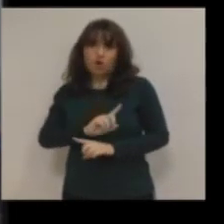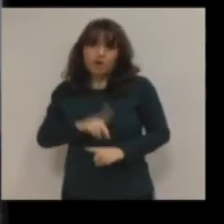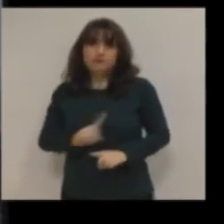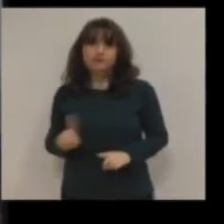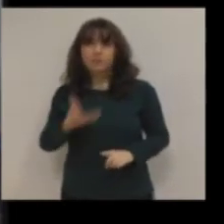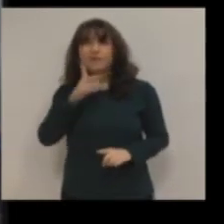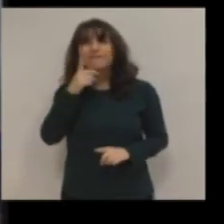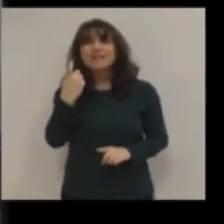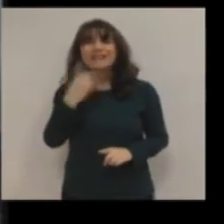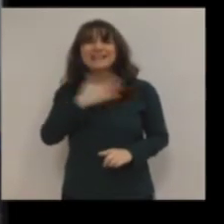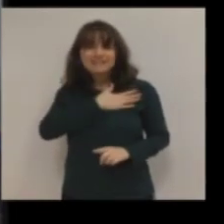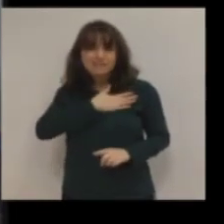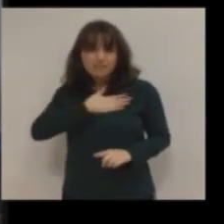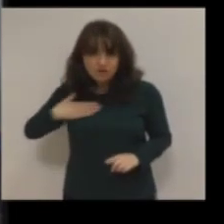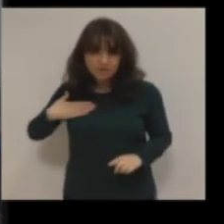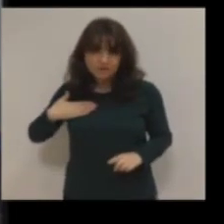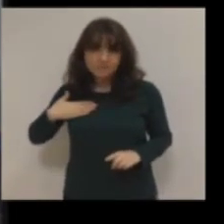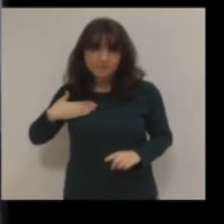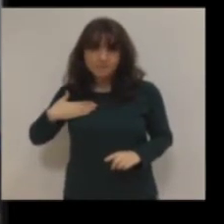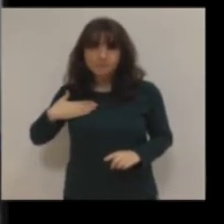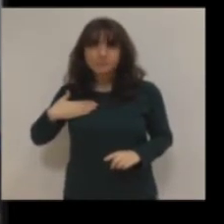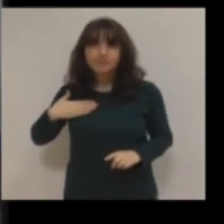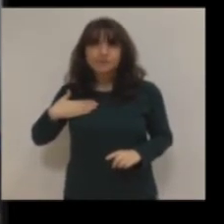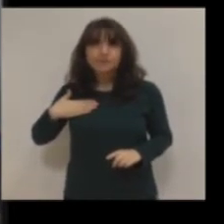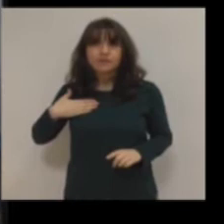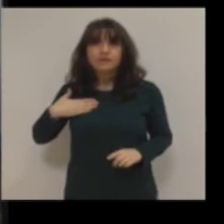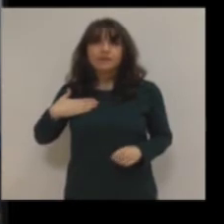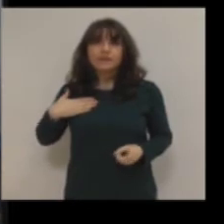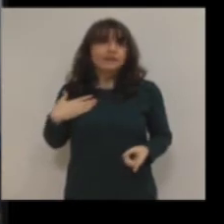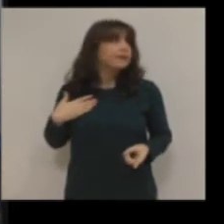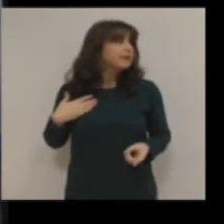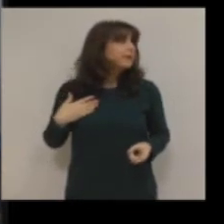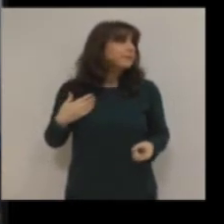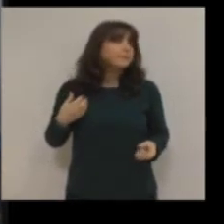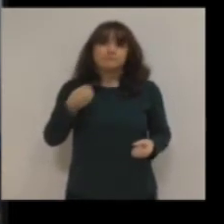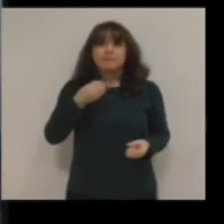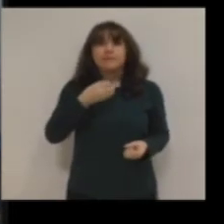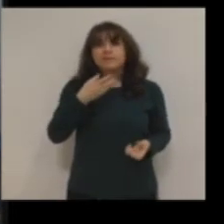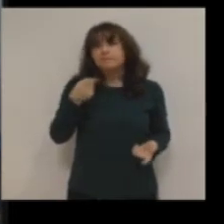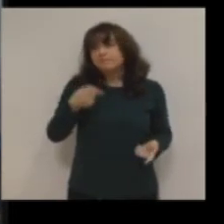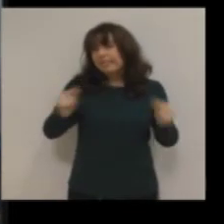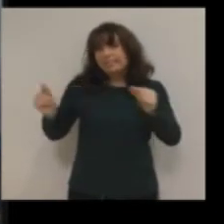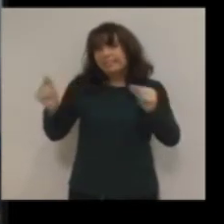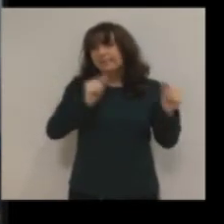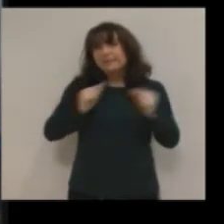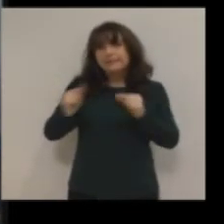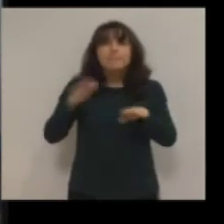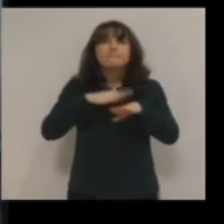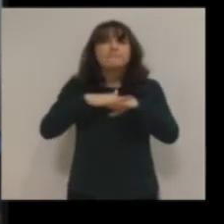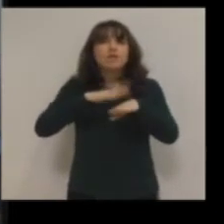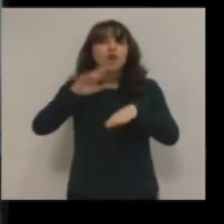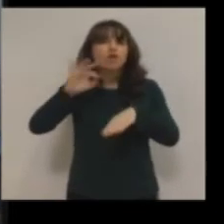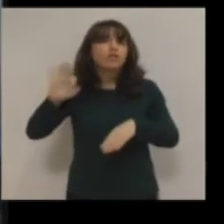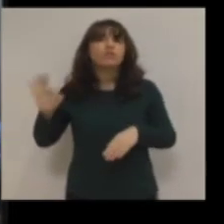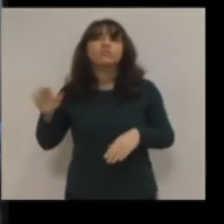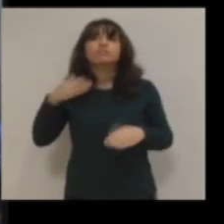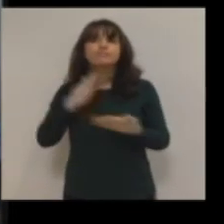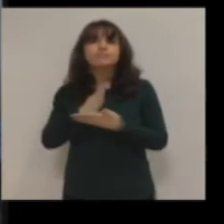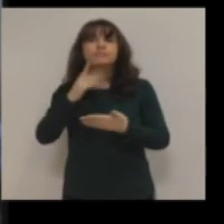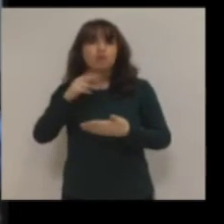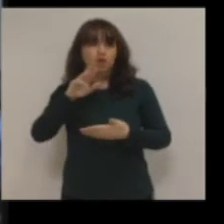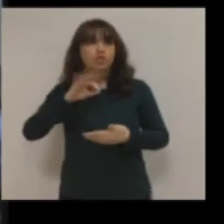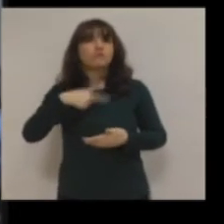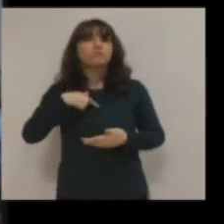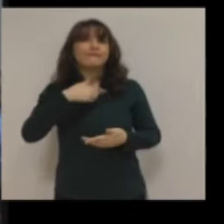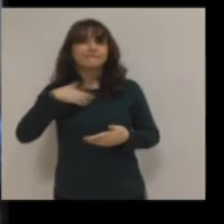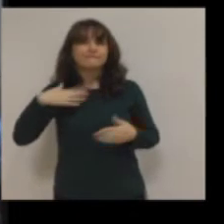es la intencionalidad. Bien, sí, claro, este es un debate. Perdona, quería añadir Rocío. una cosa a lo de Nuria, que estoy